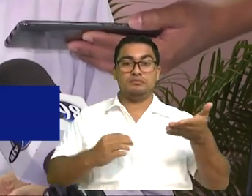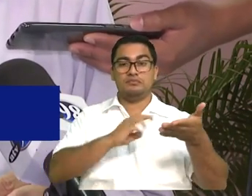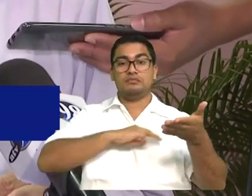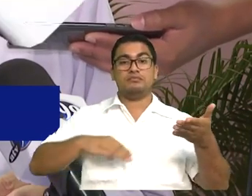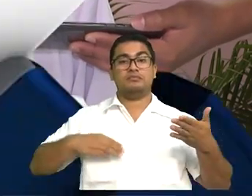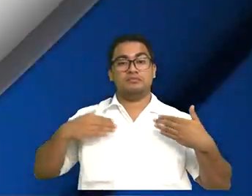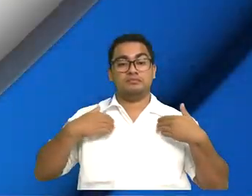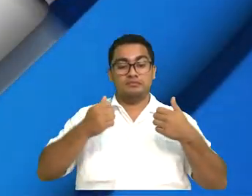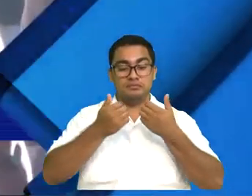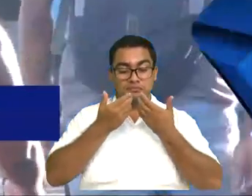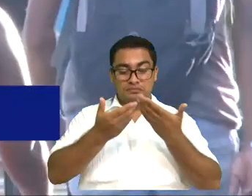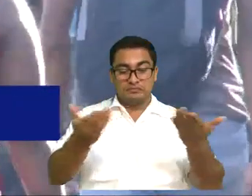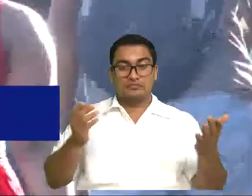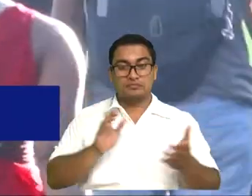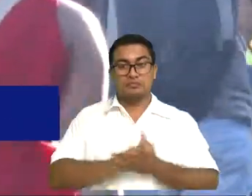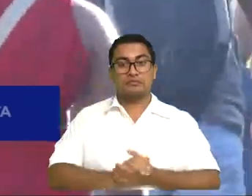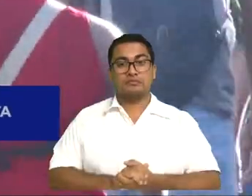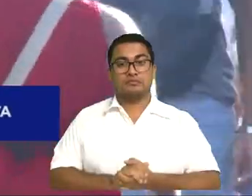de Salud.